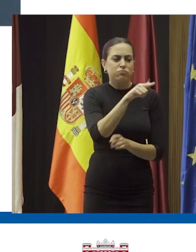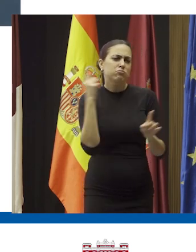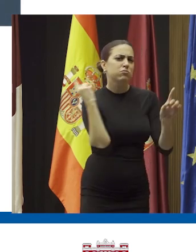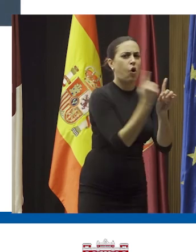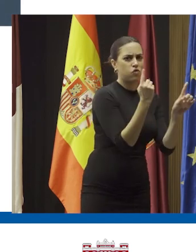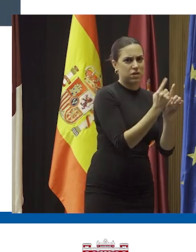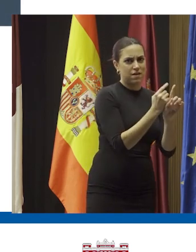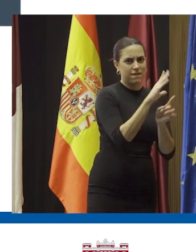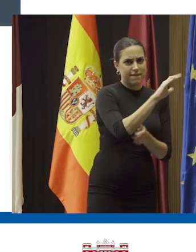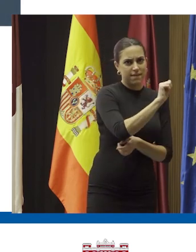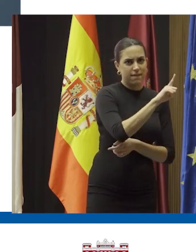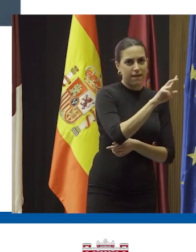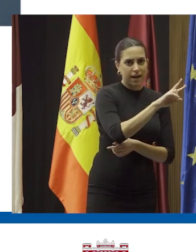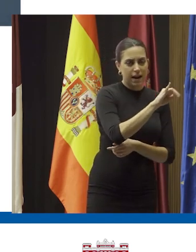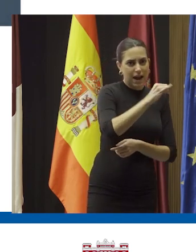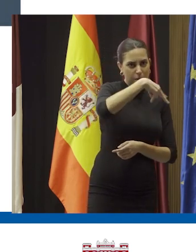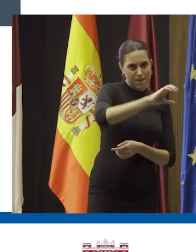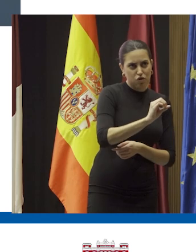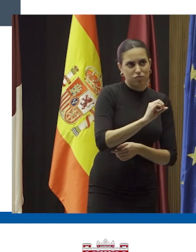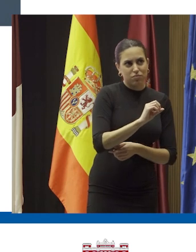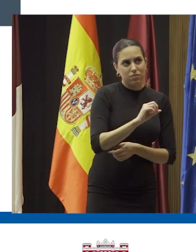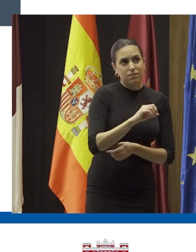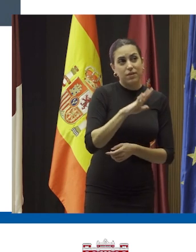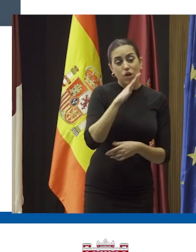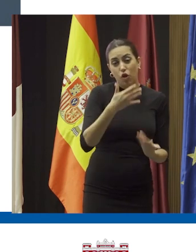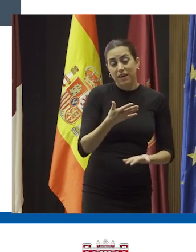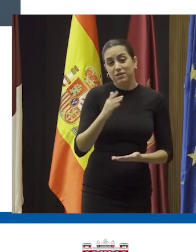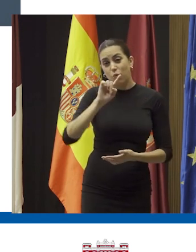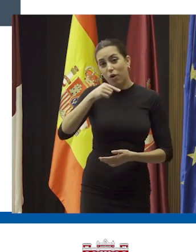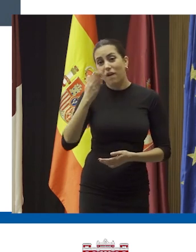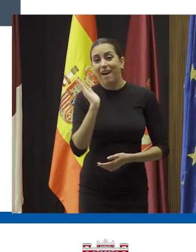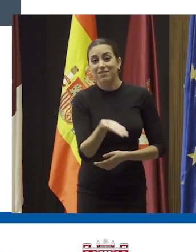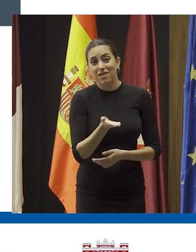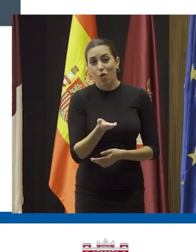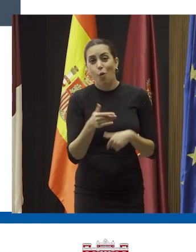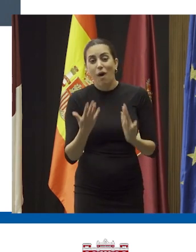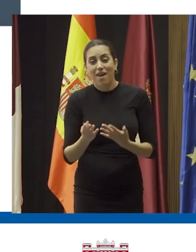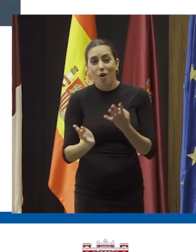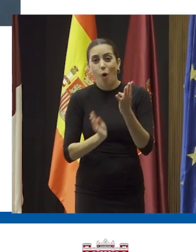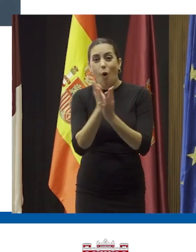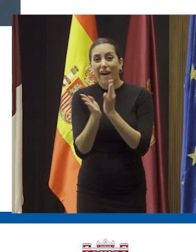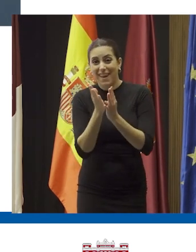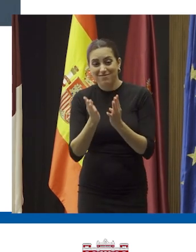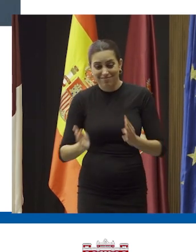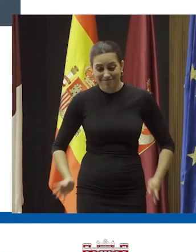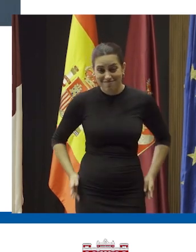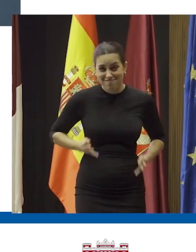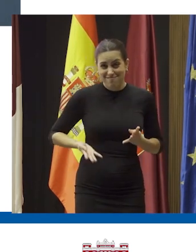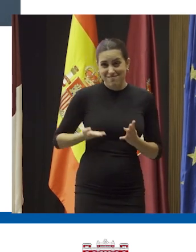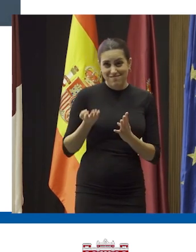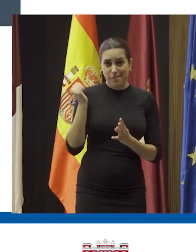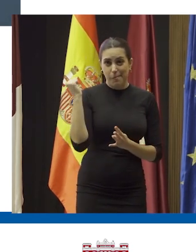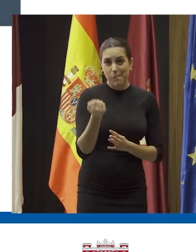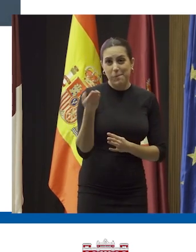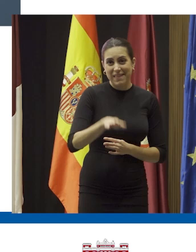tanto es así que Calvino no dudó en abrasarlo en la hoguera. Miguel Servet, un mártir no de la ciencia,